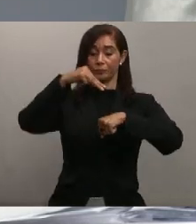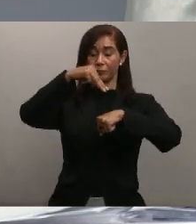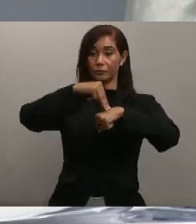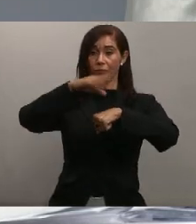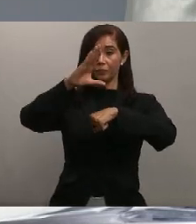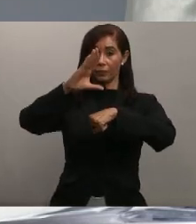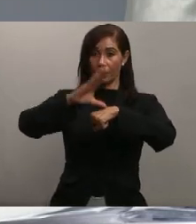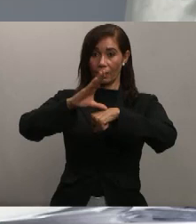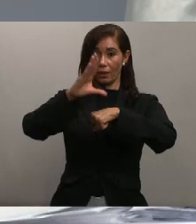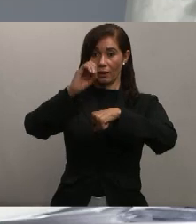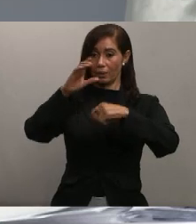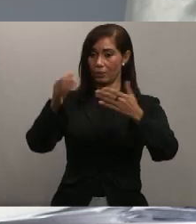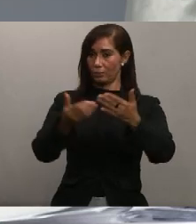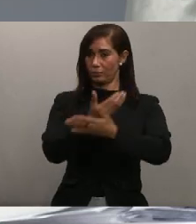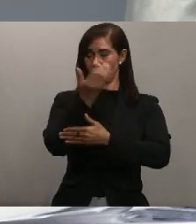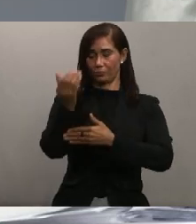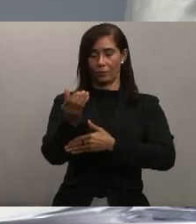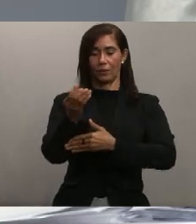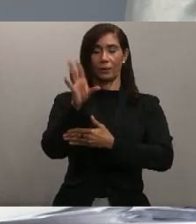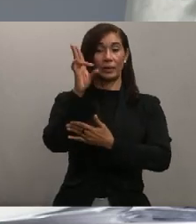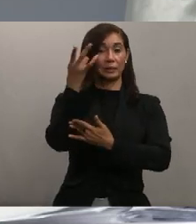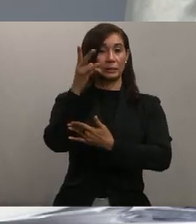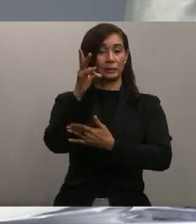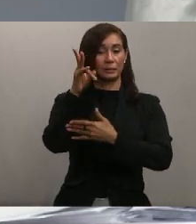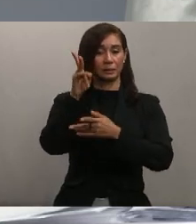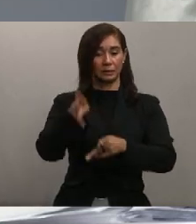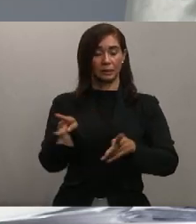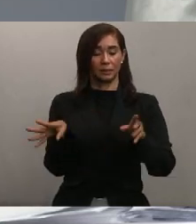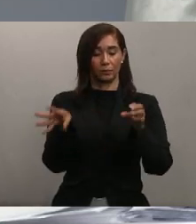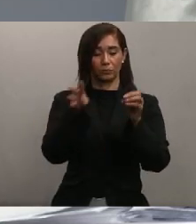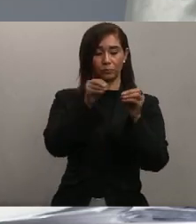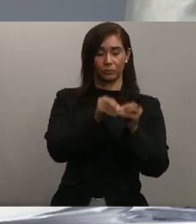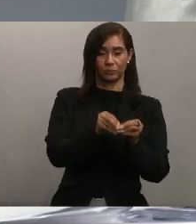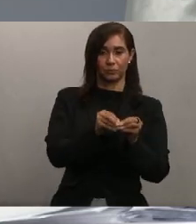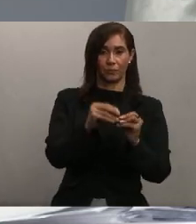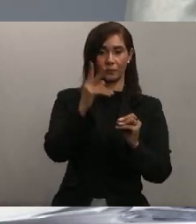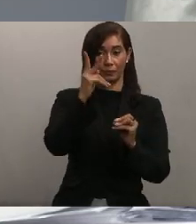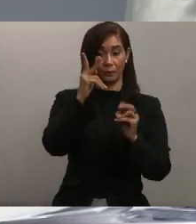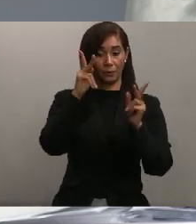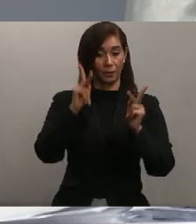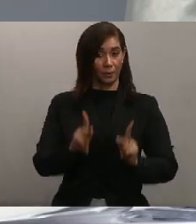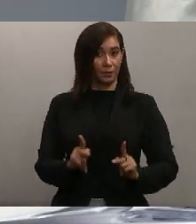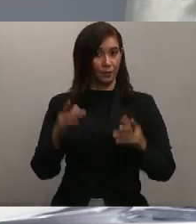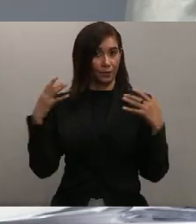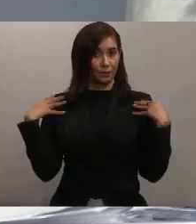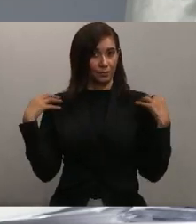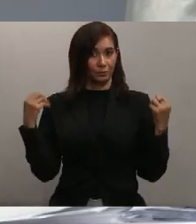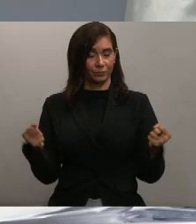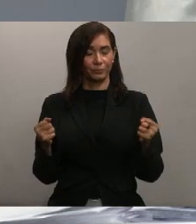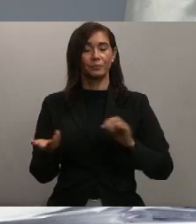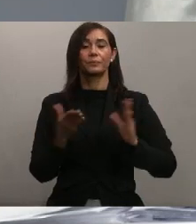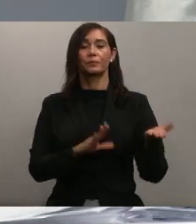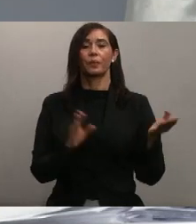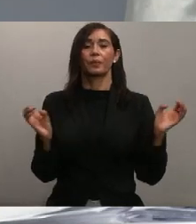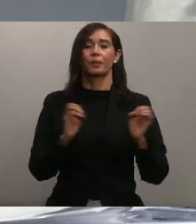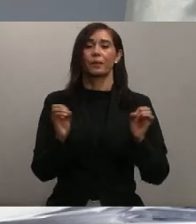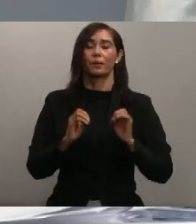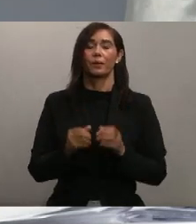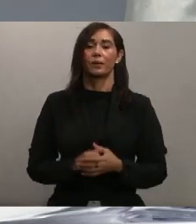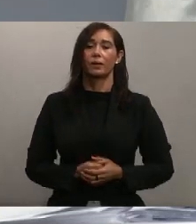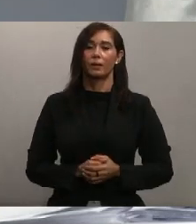0 casos nuevos, 17 acumulados, 2 recuperados, 0